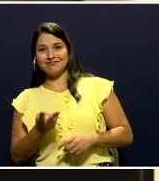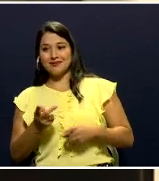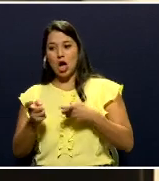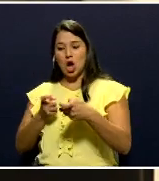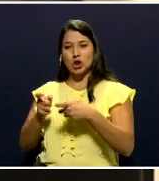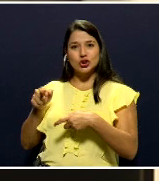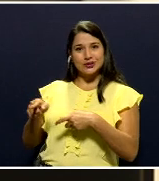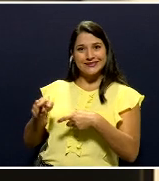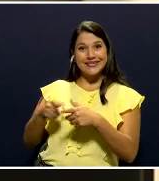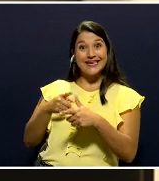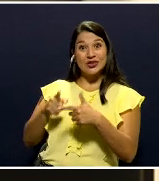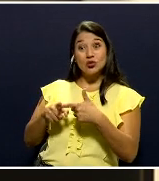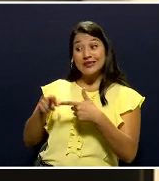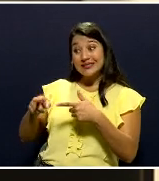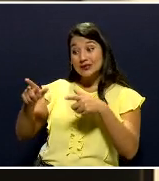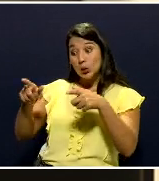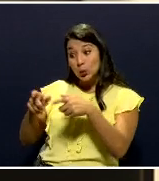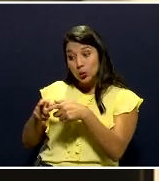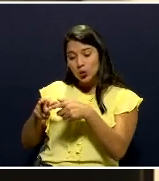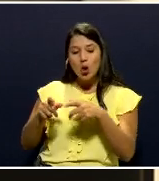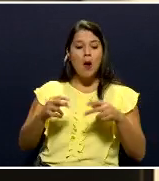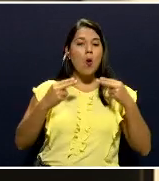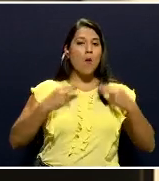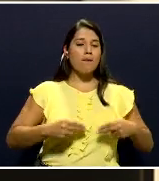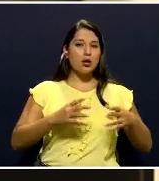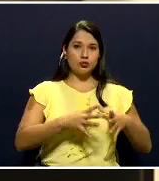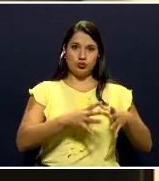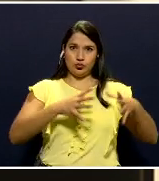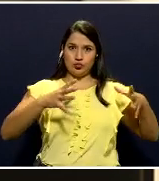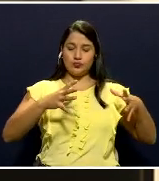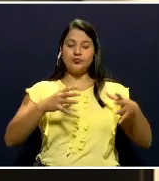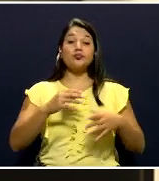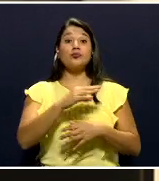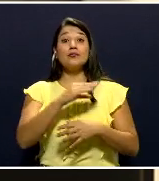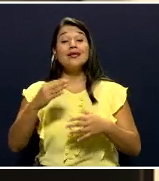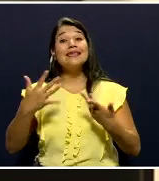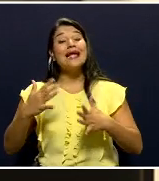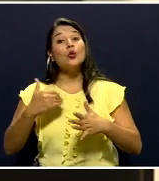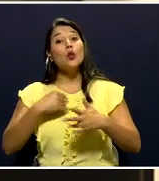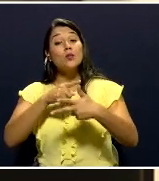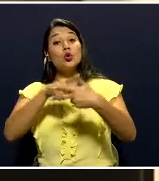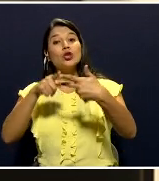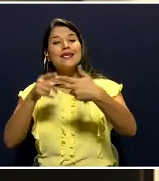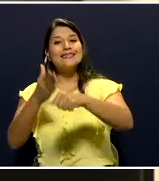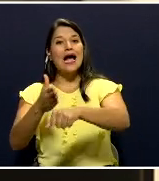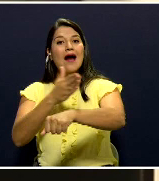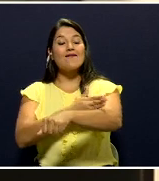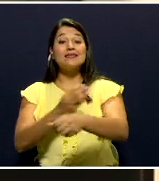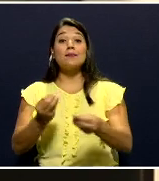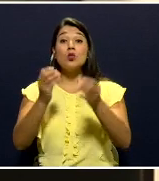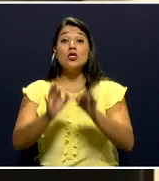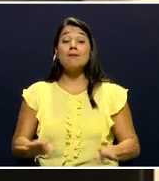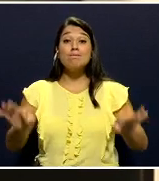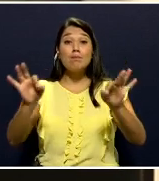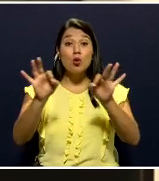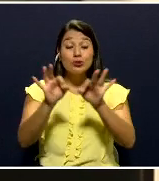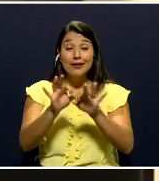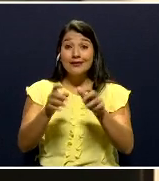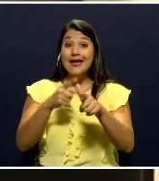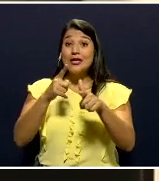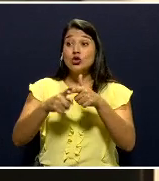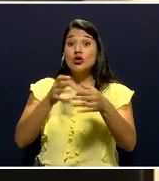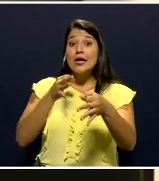Y han habido 3 avances importantes, extraordinariamente importantes, que explican por qué la población